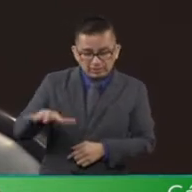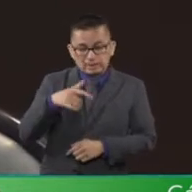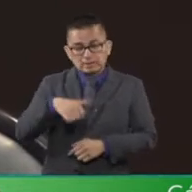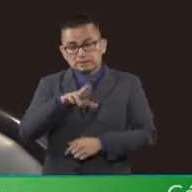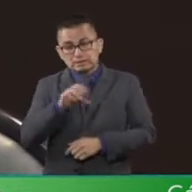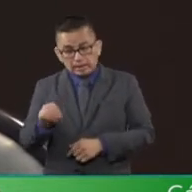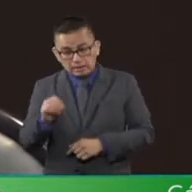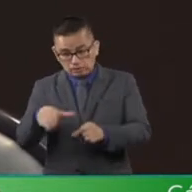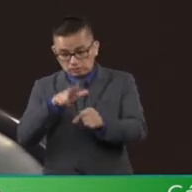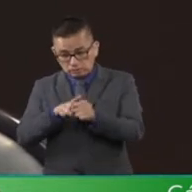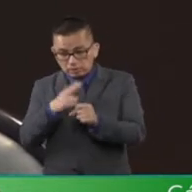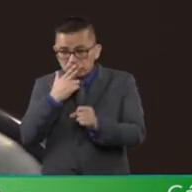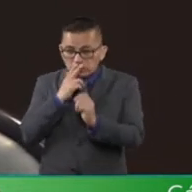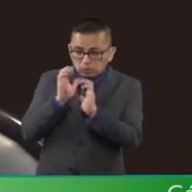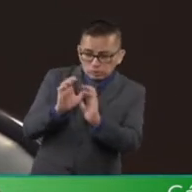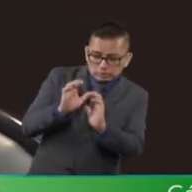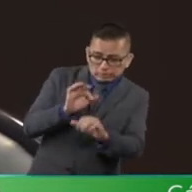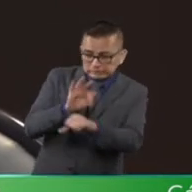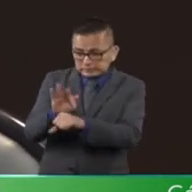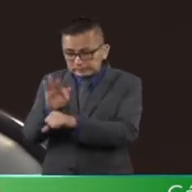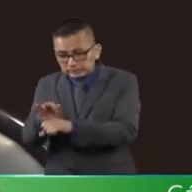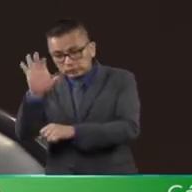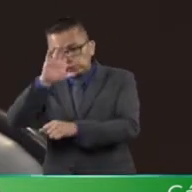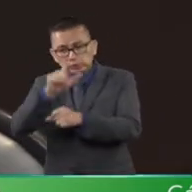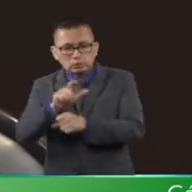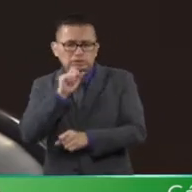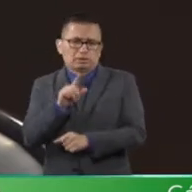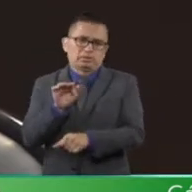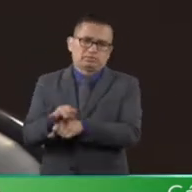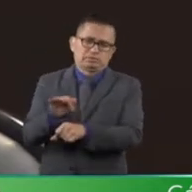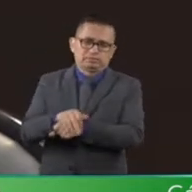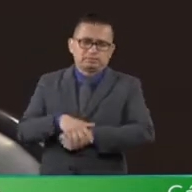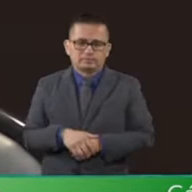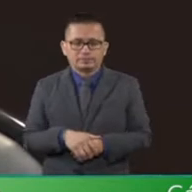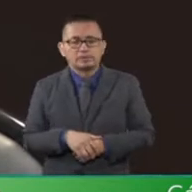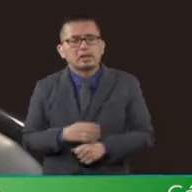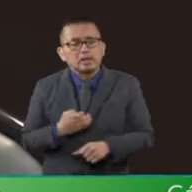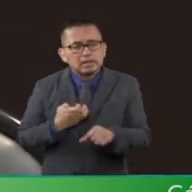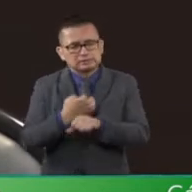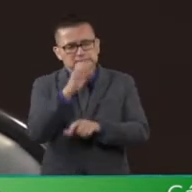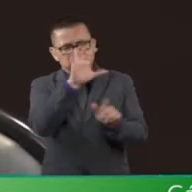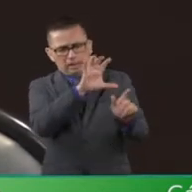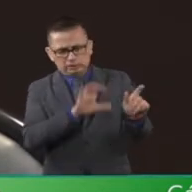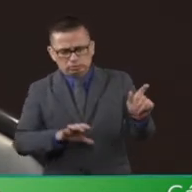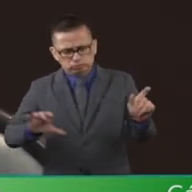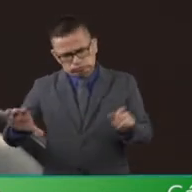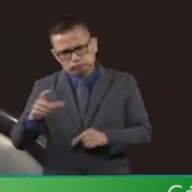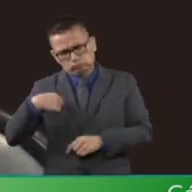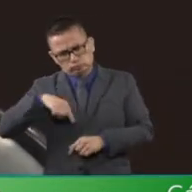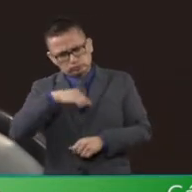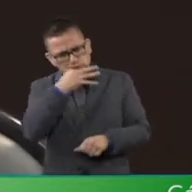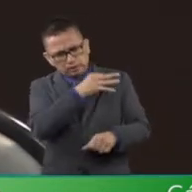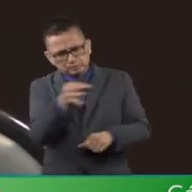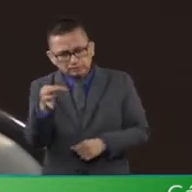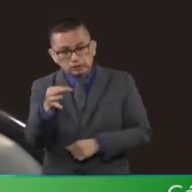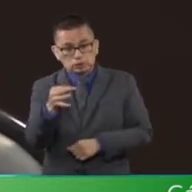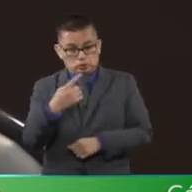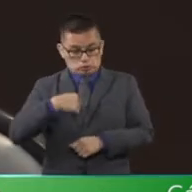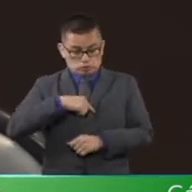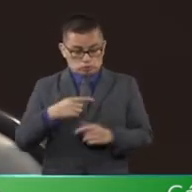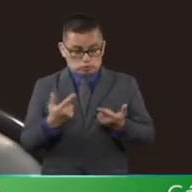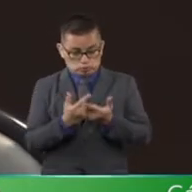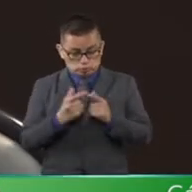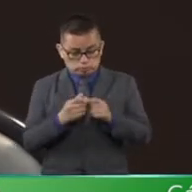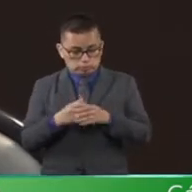ro a las a los estados de la federación les decimos que cuentan con la bancada naranja concluyo presidente